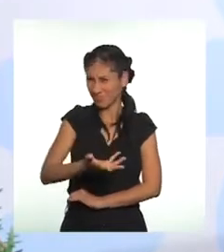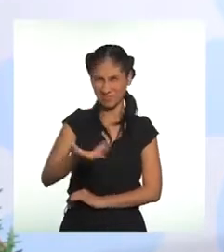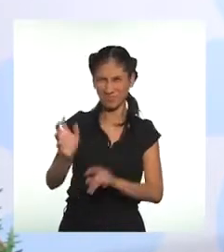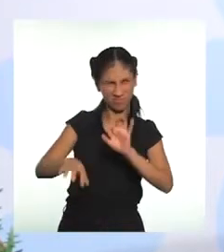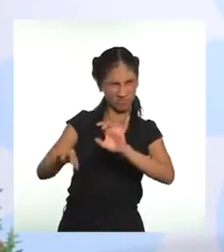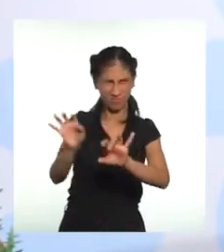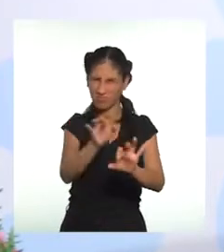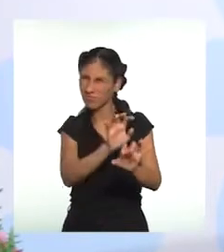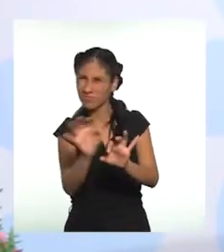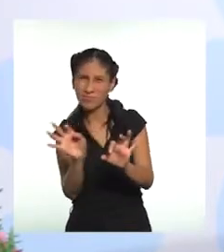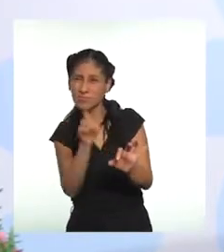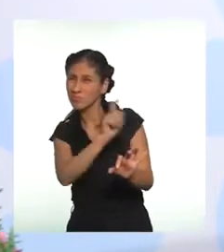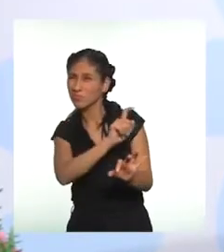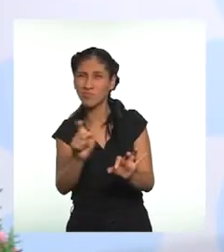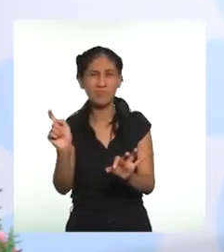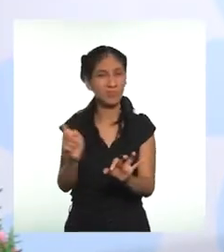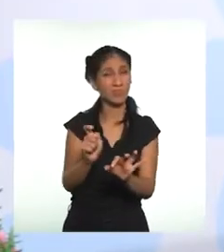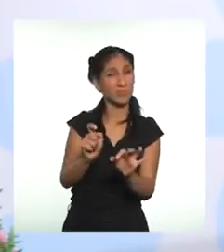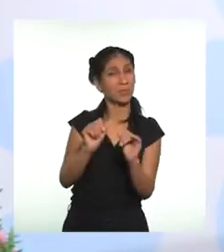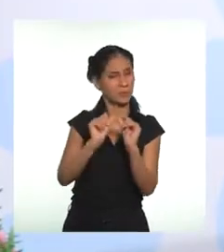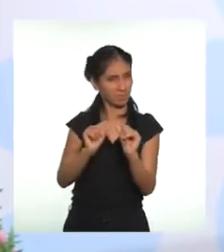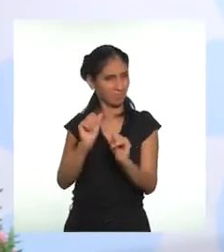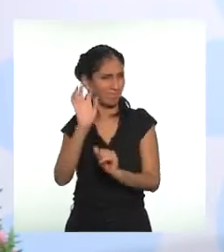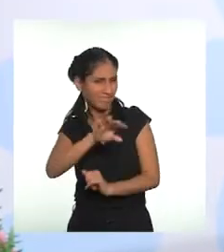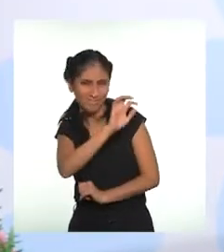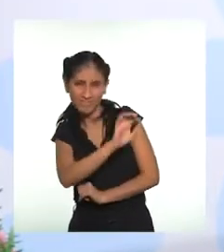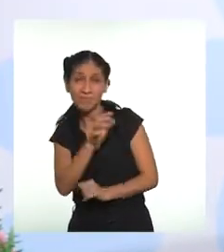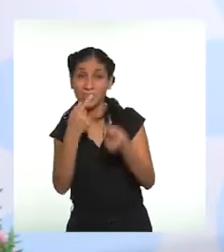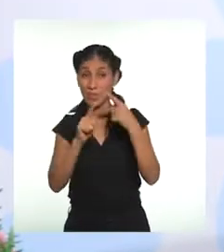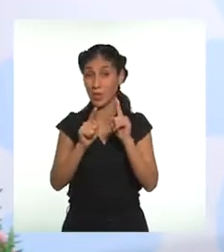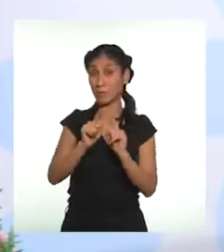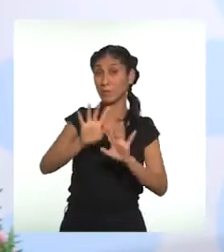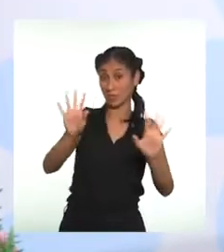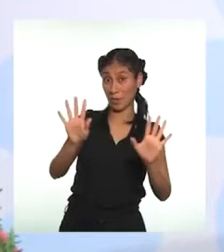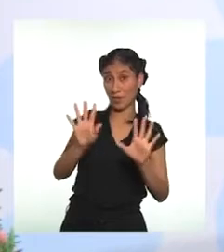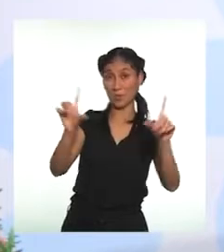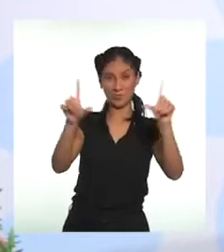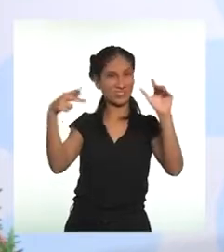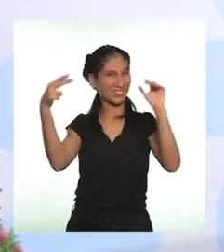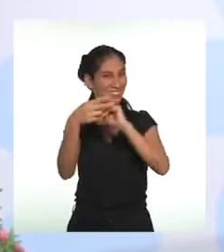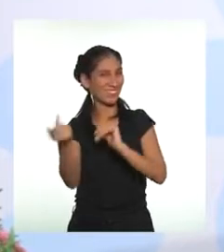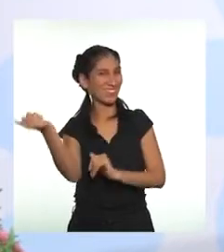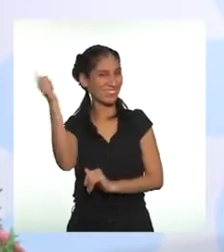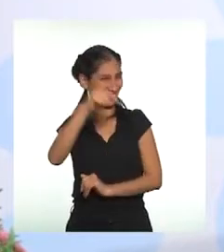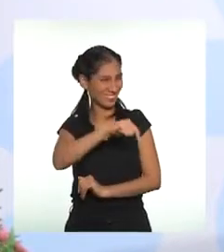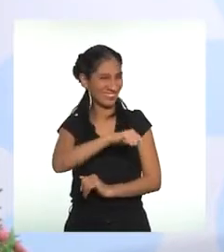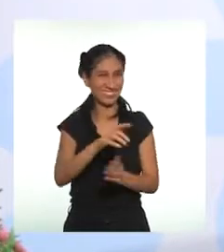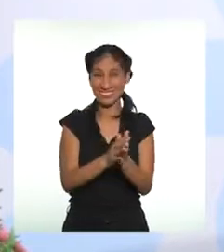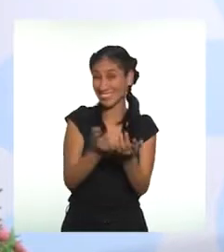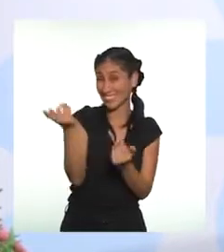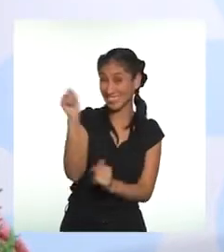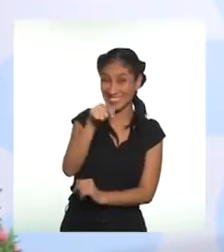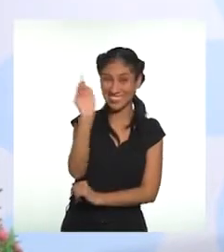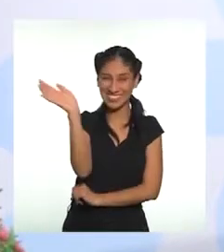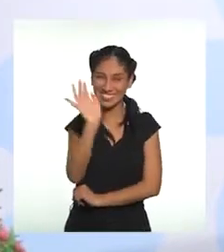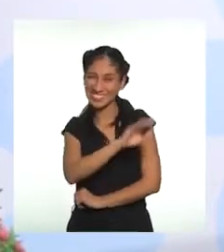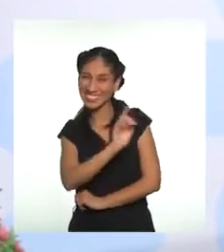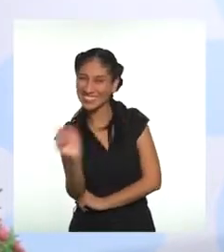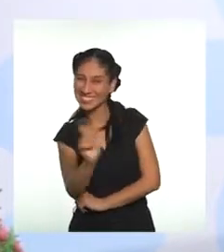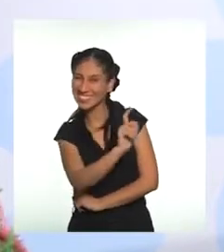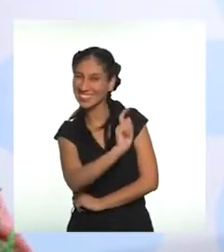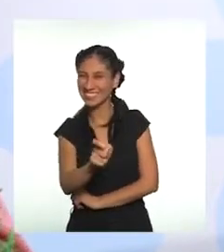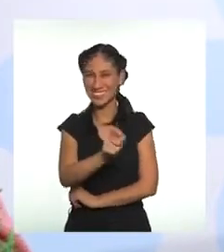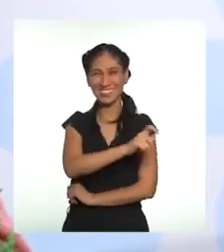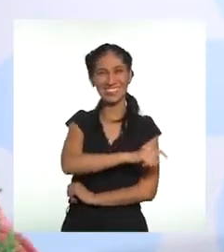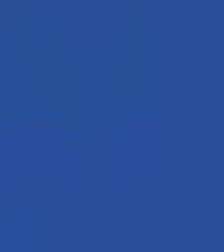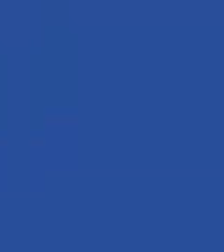¡Qué extraño! Seguiré intentándolo, pero mientras tanto vamos a una pausa comercial. ¡Ya regresamos!